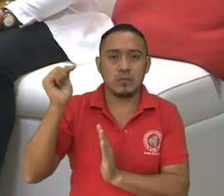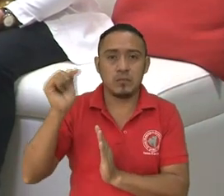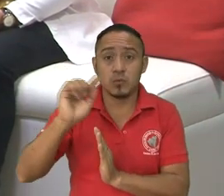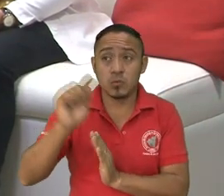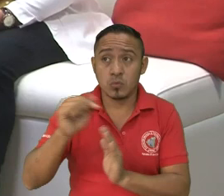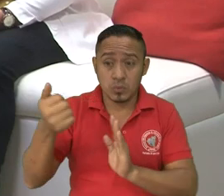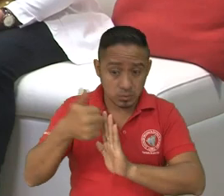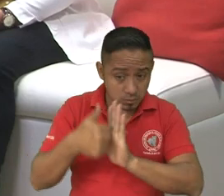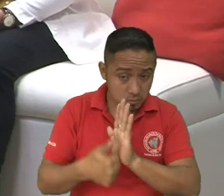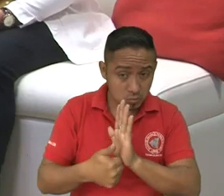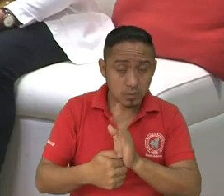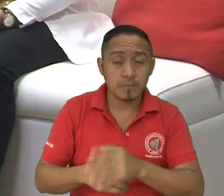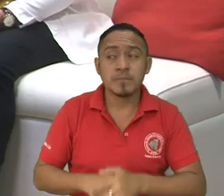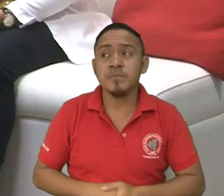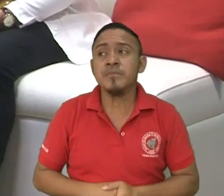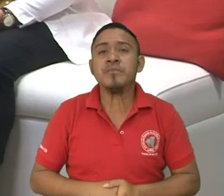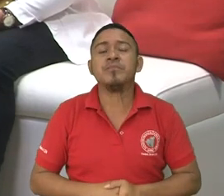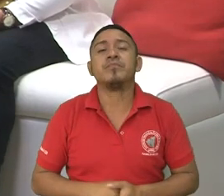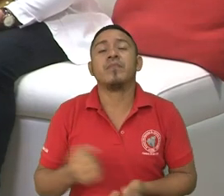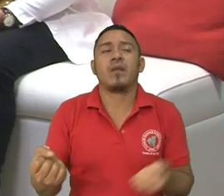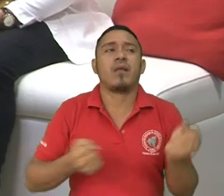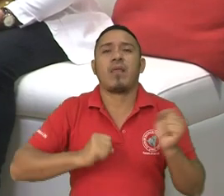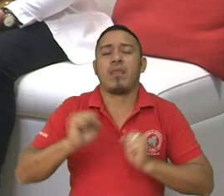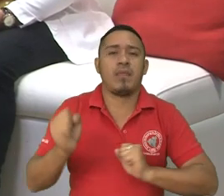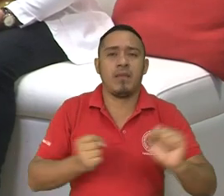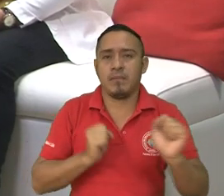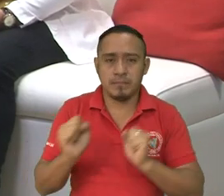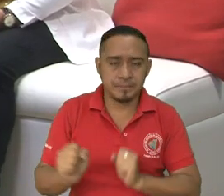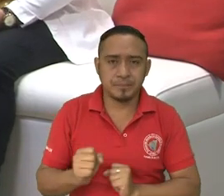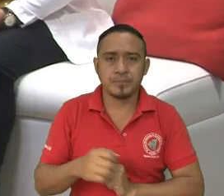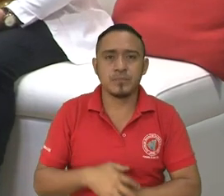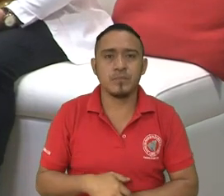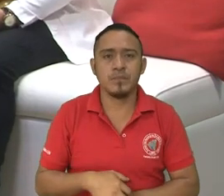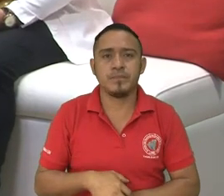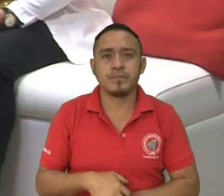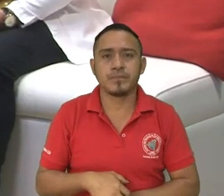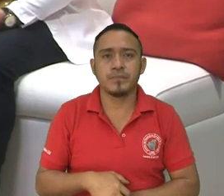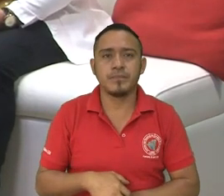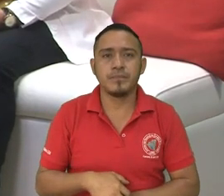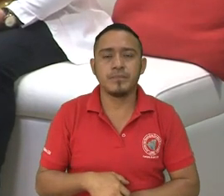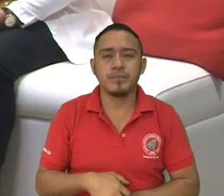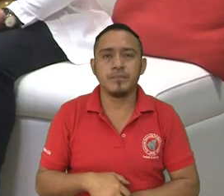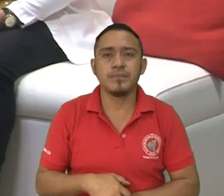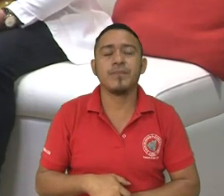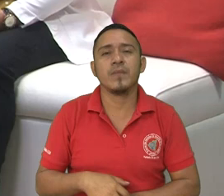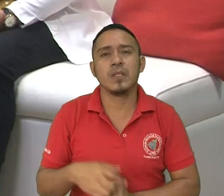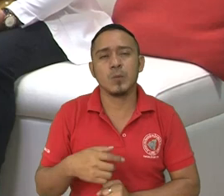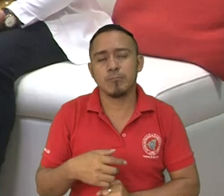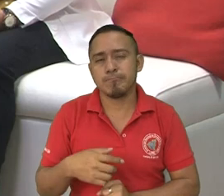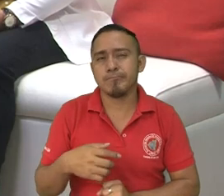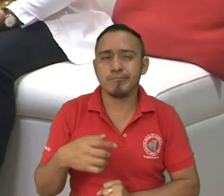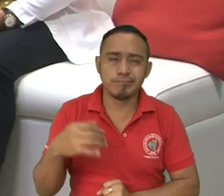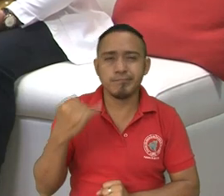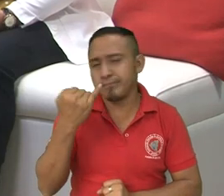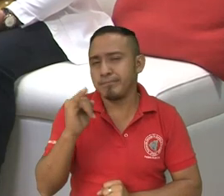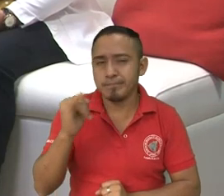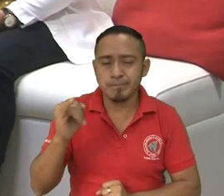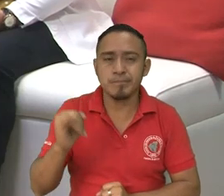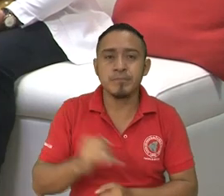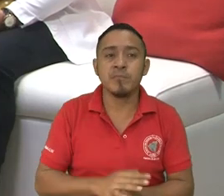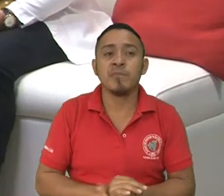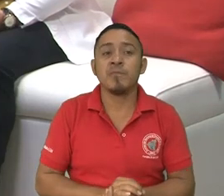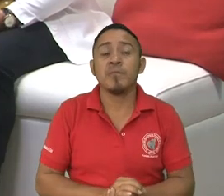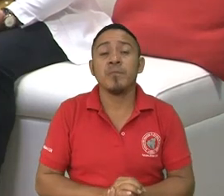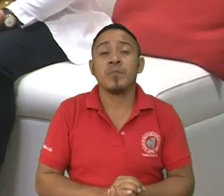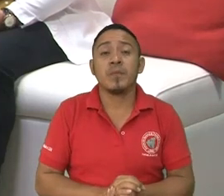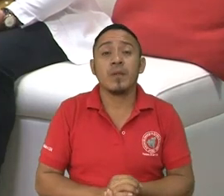con la autoestima también. La hiperactividad, yo diría que sí, porque hay